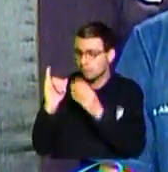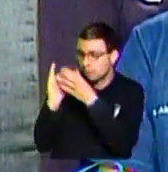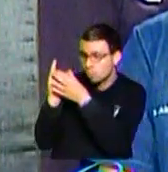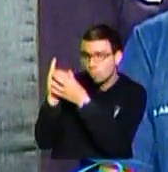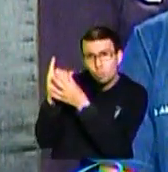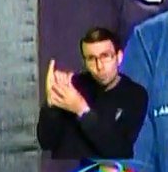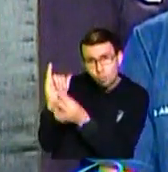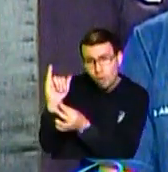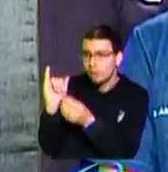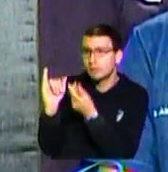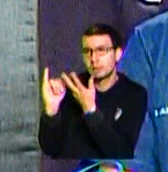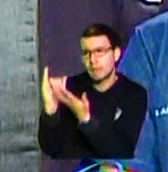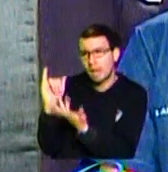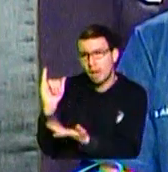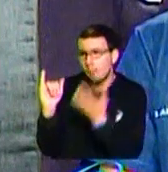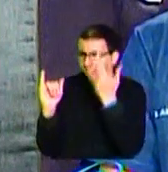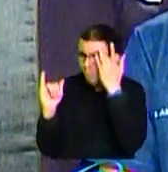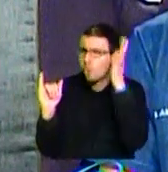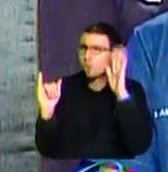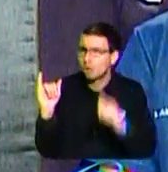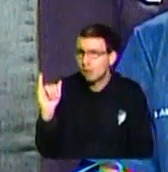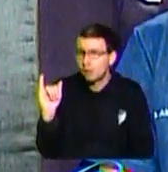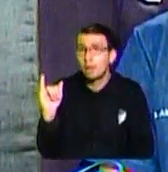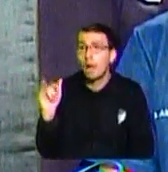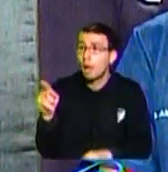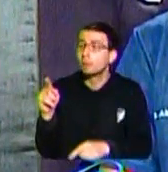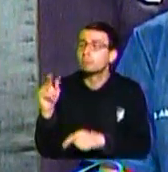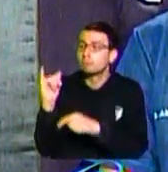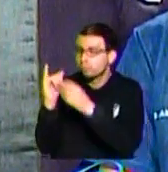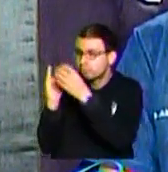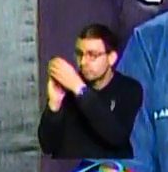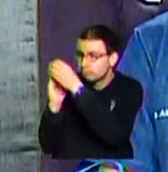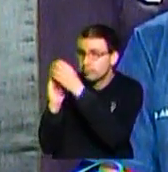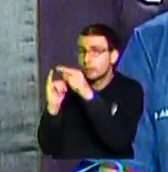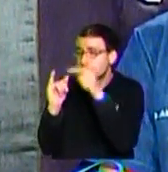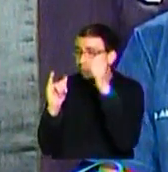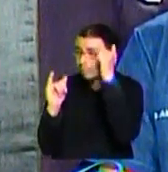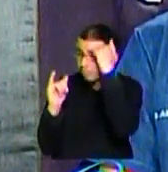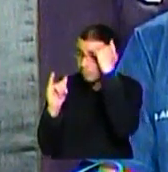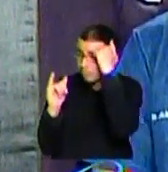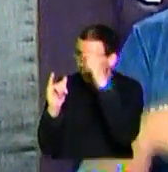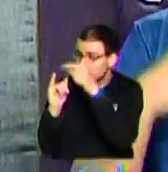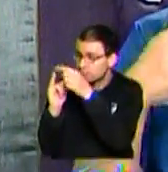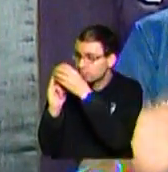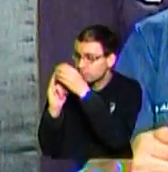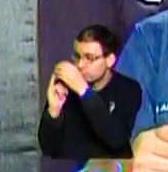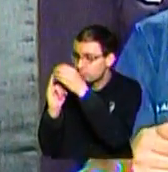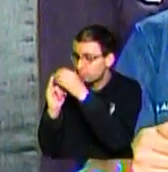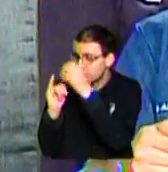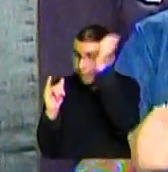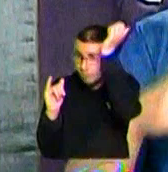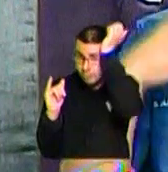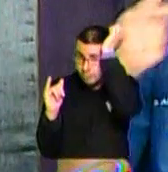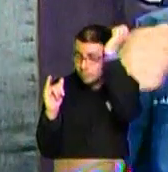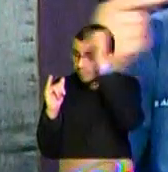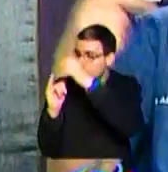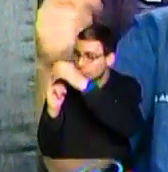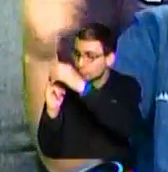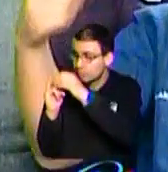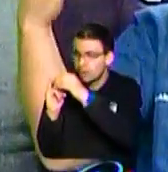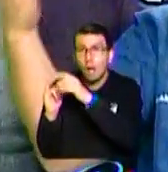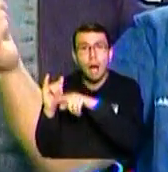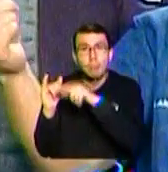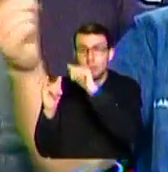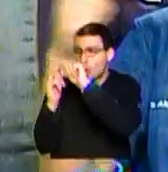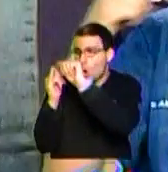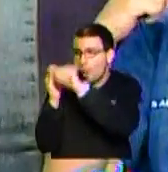nos habló de los quistes de los ovarios, a veces tienen alguna relación, tenemos que reevaluar esa parte, cómo van los quistes de los ovarios. A veces se operan, pero no hay un